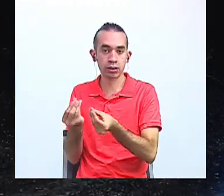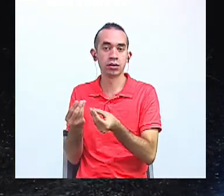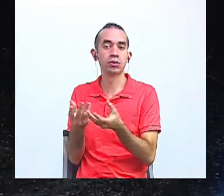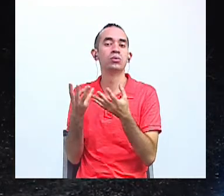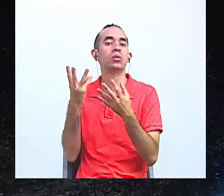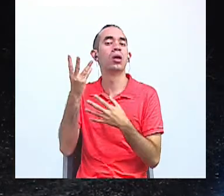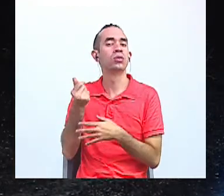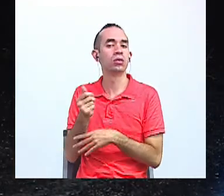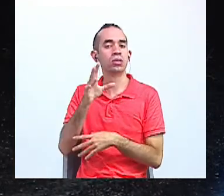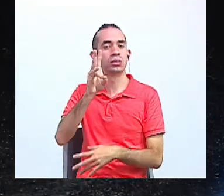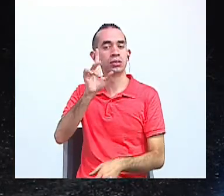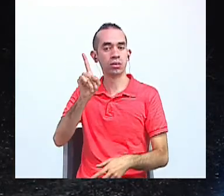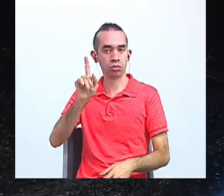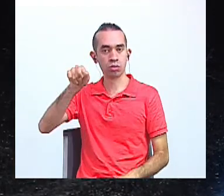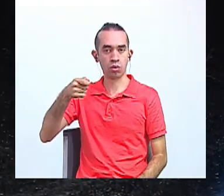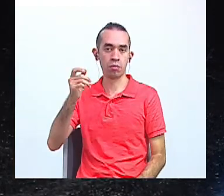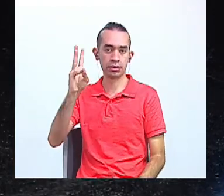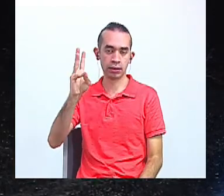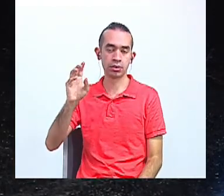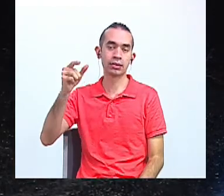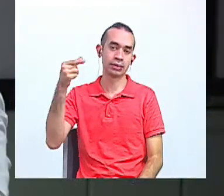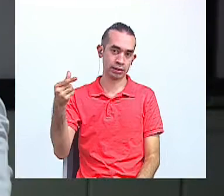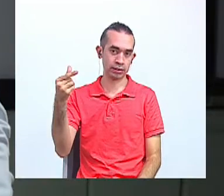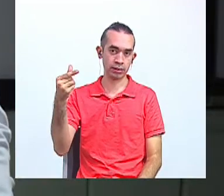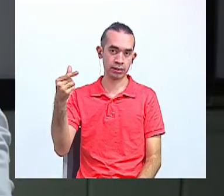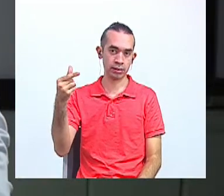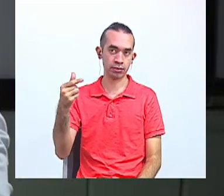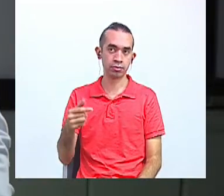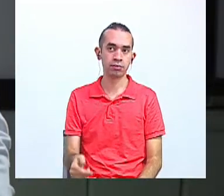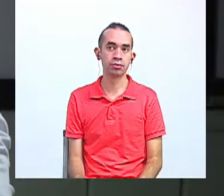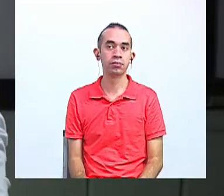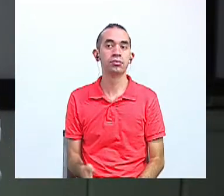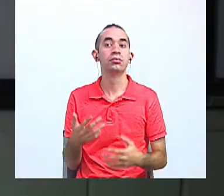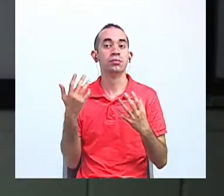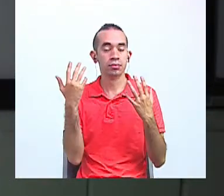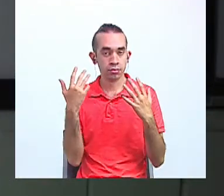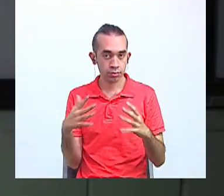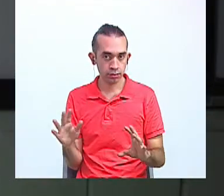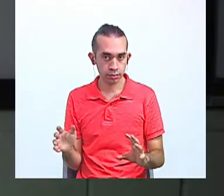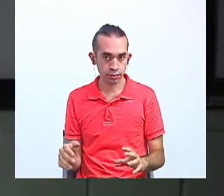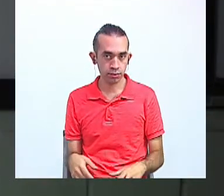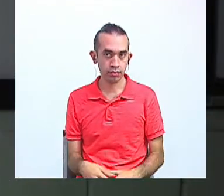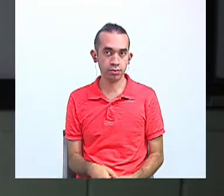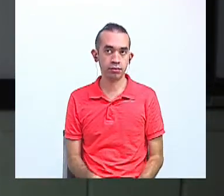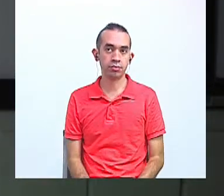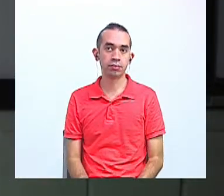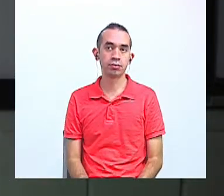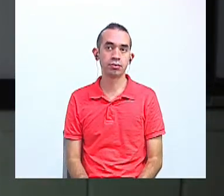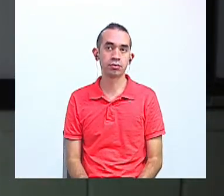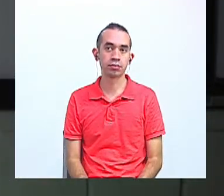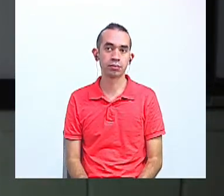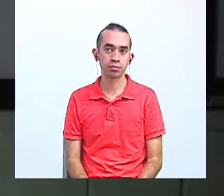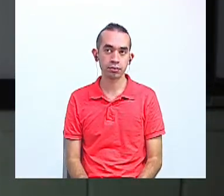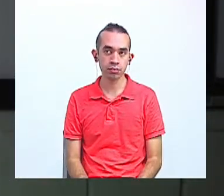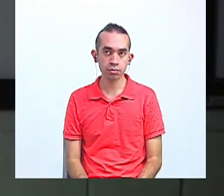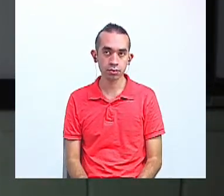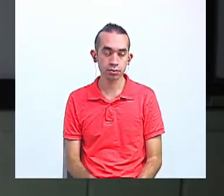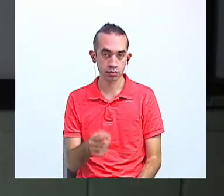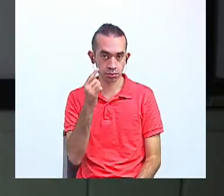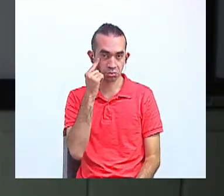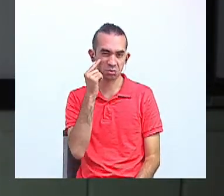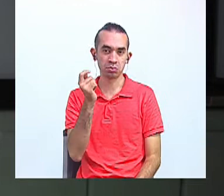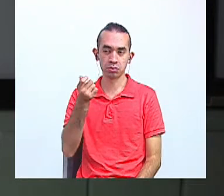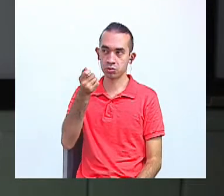de 71,6 gramos. Y luego lo que hacemos es que utilizamos un